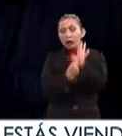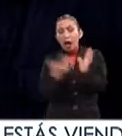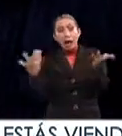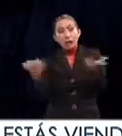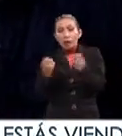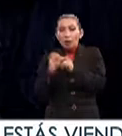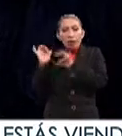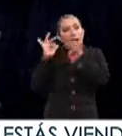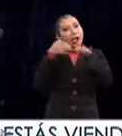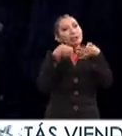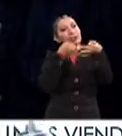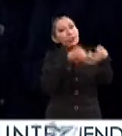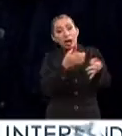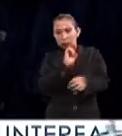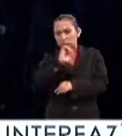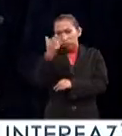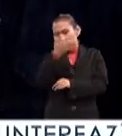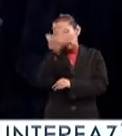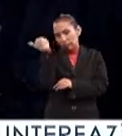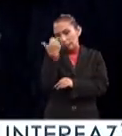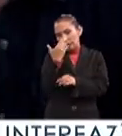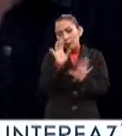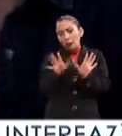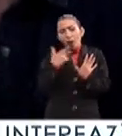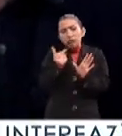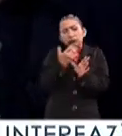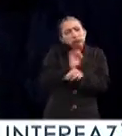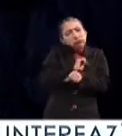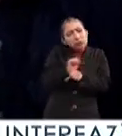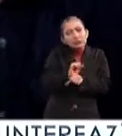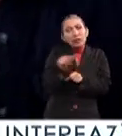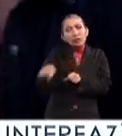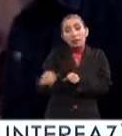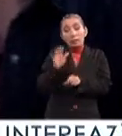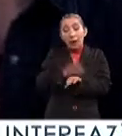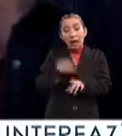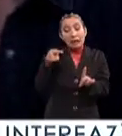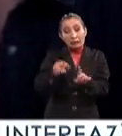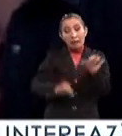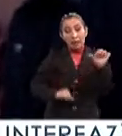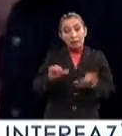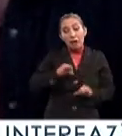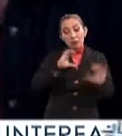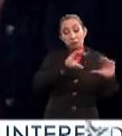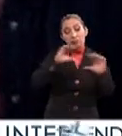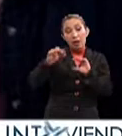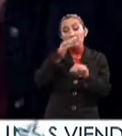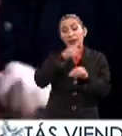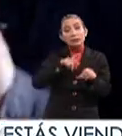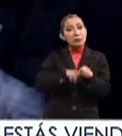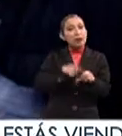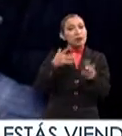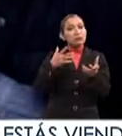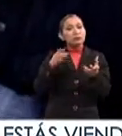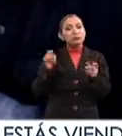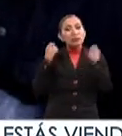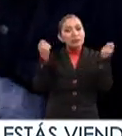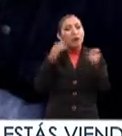generan nuevos públicos no especializados, que también me parece fundamental. Yo creo que en particular las actividades académicas del festival son como de